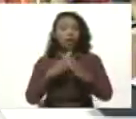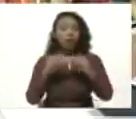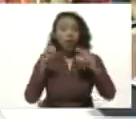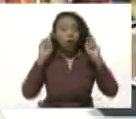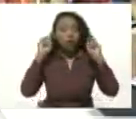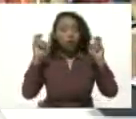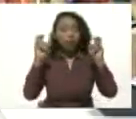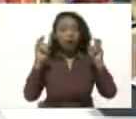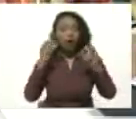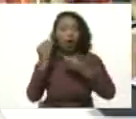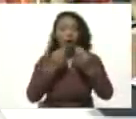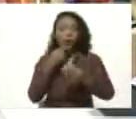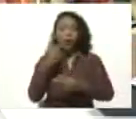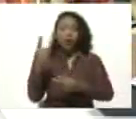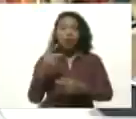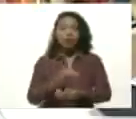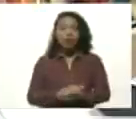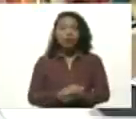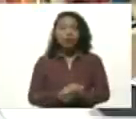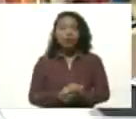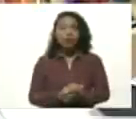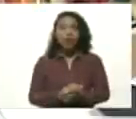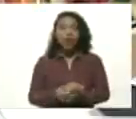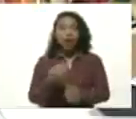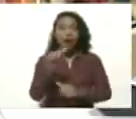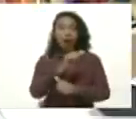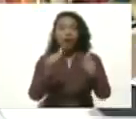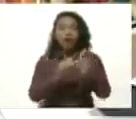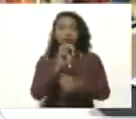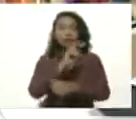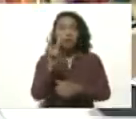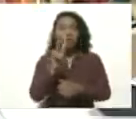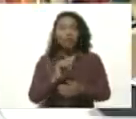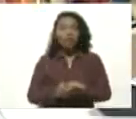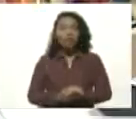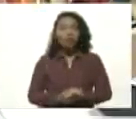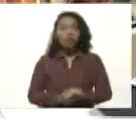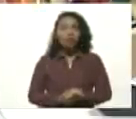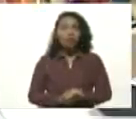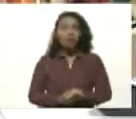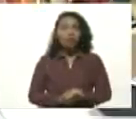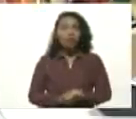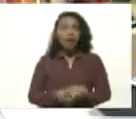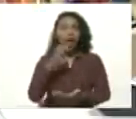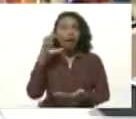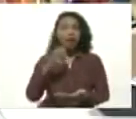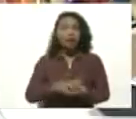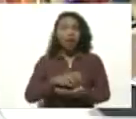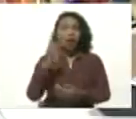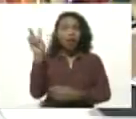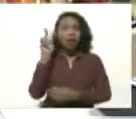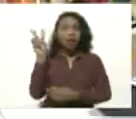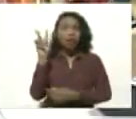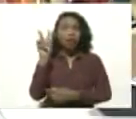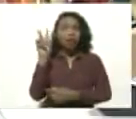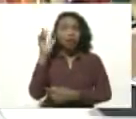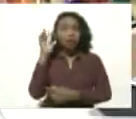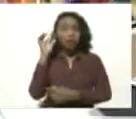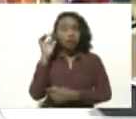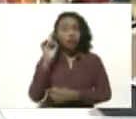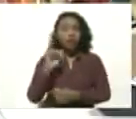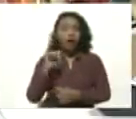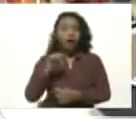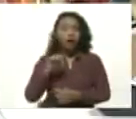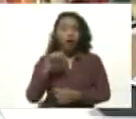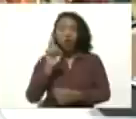como anunció la vicepresidenta, el Estado venezolano, no